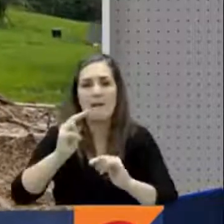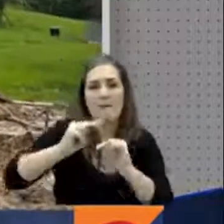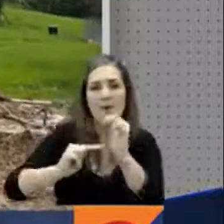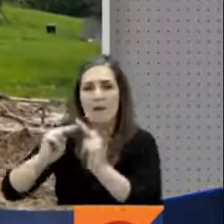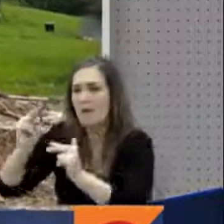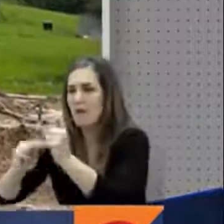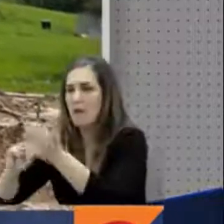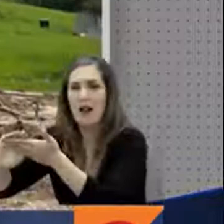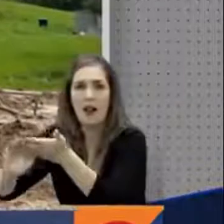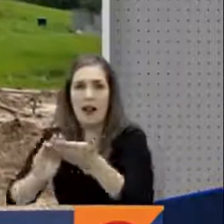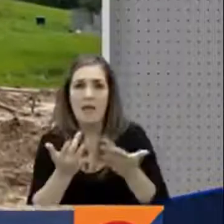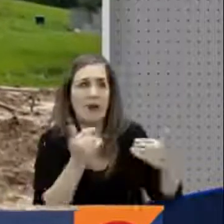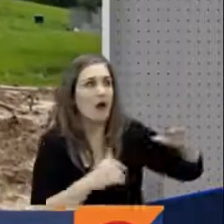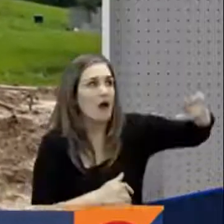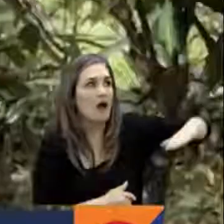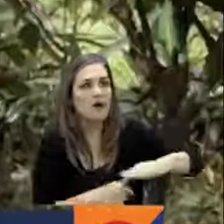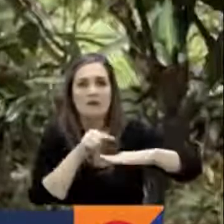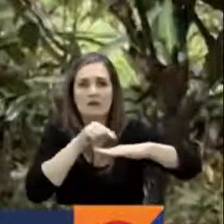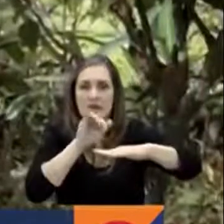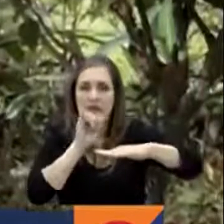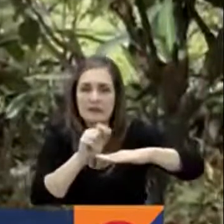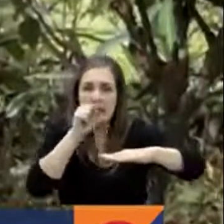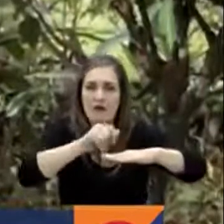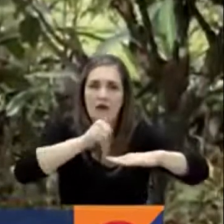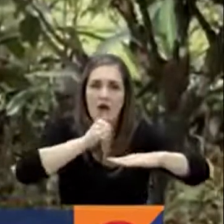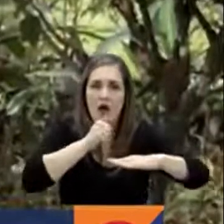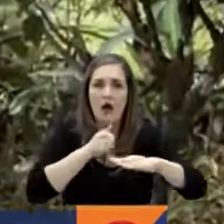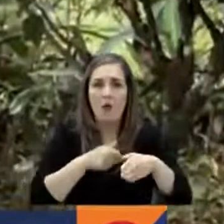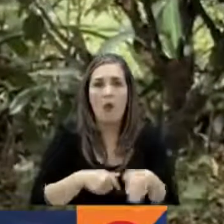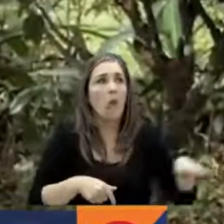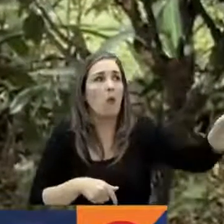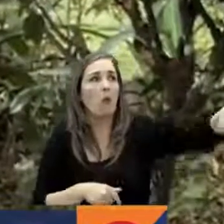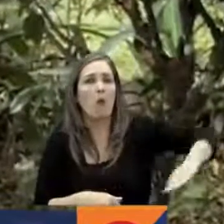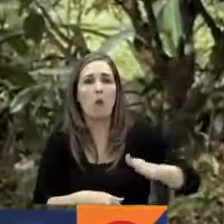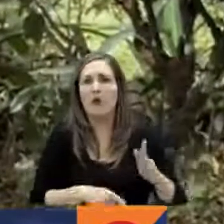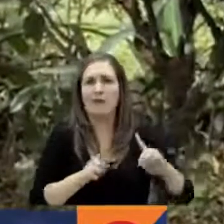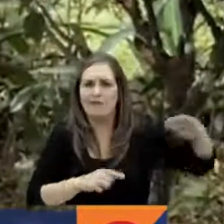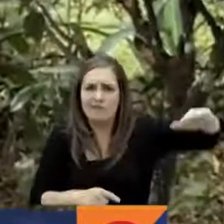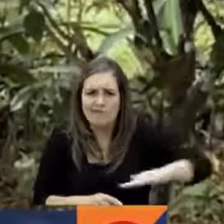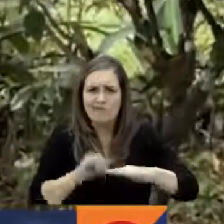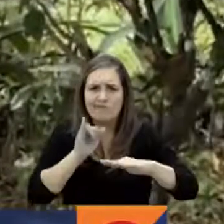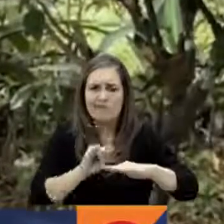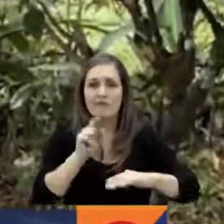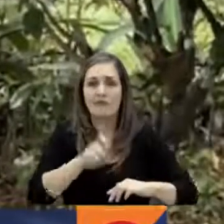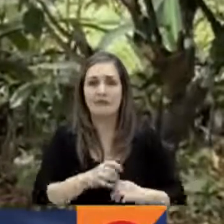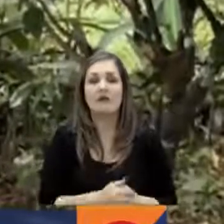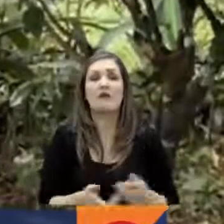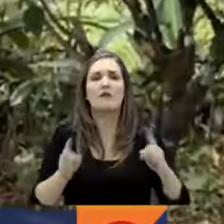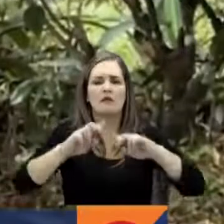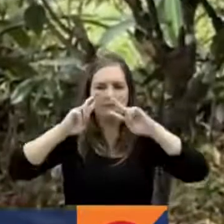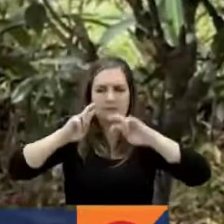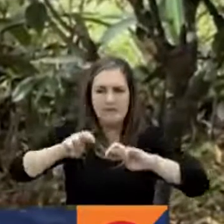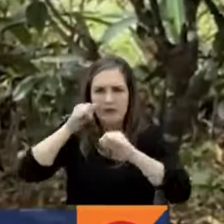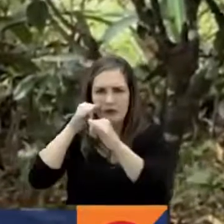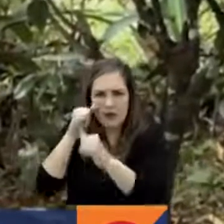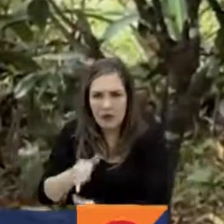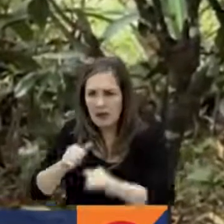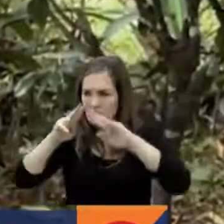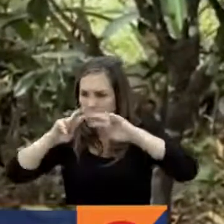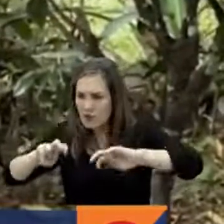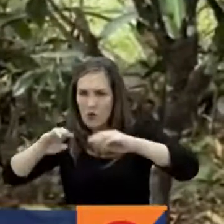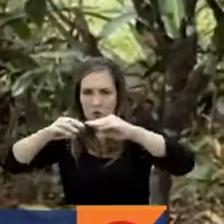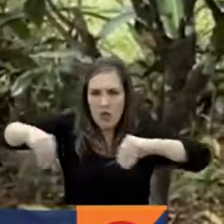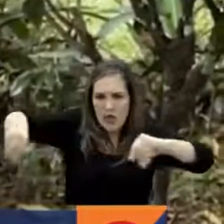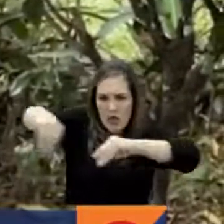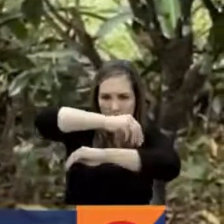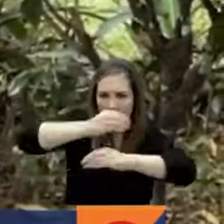urgentes de mitigación. Según el alcalde, hoy iniciará el diagnóstico por parte de expertos en geología del Ingeominas y de la Unidad Nacional de Gestión del Riesgo